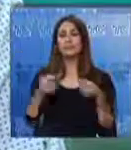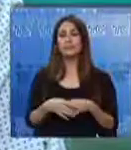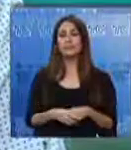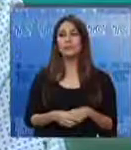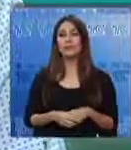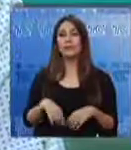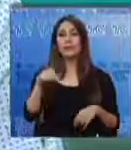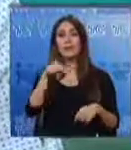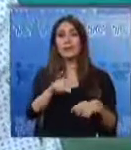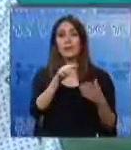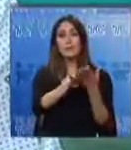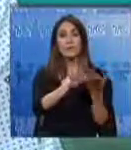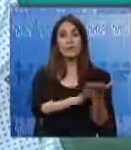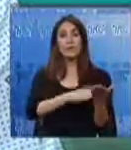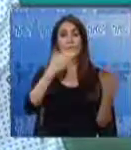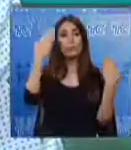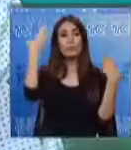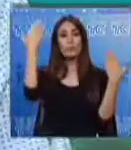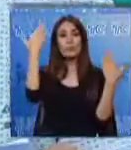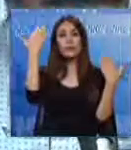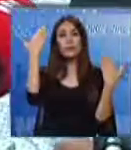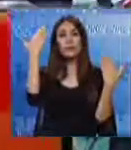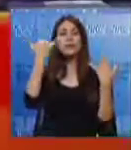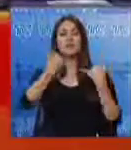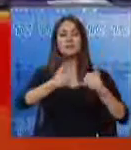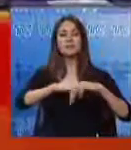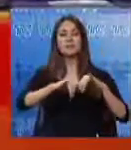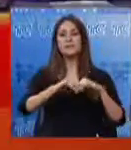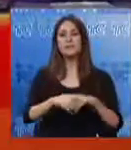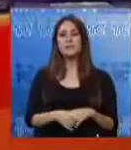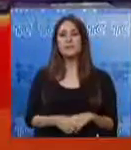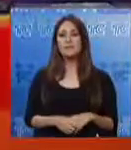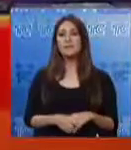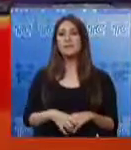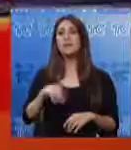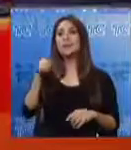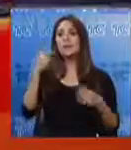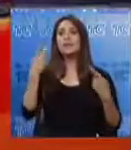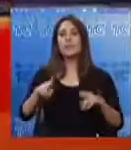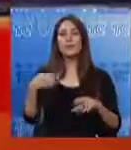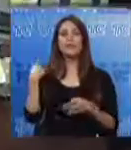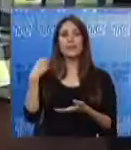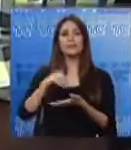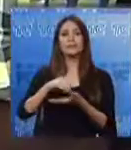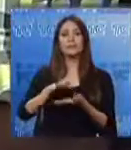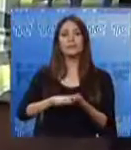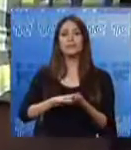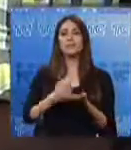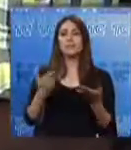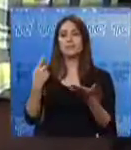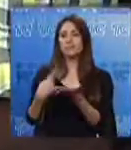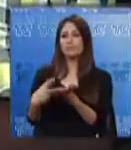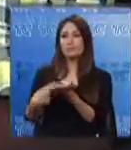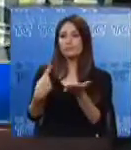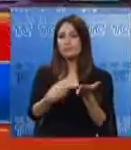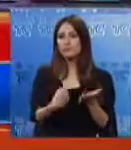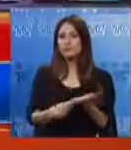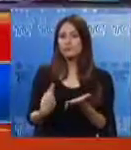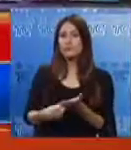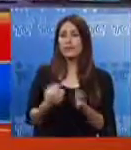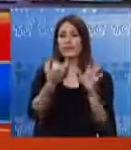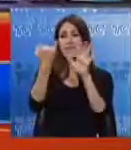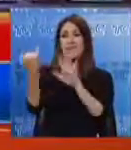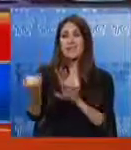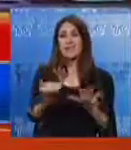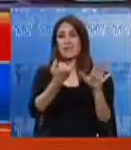este proyecto político del pueblo continúe. En Pachacútic también se generaron novedades. Tras una reunión que duró aproximadamente